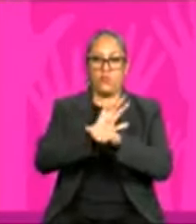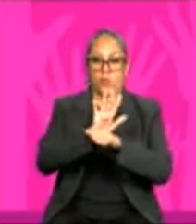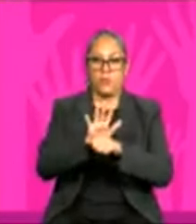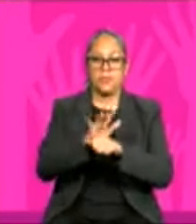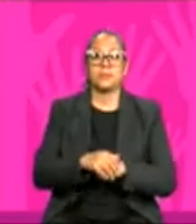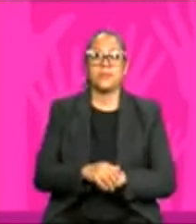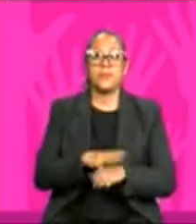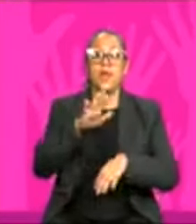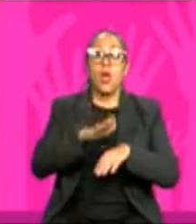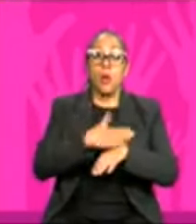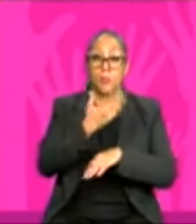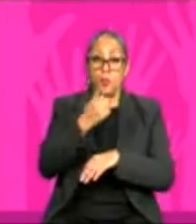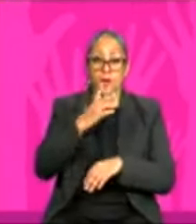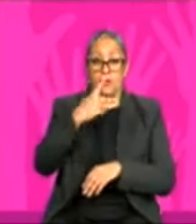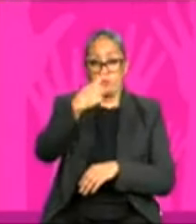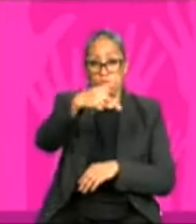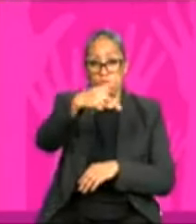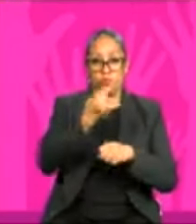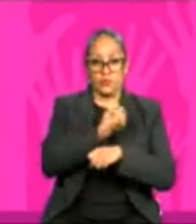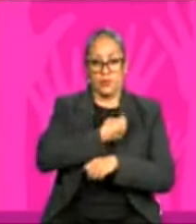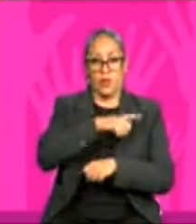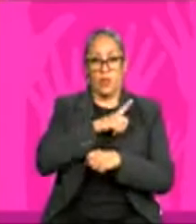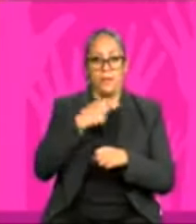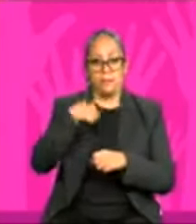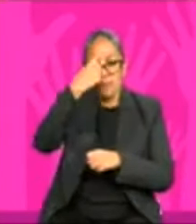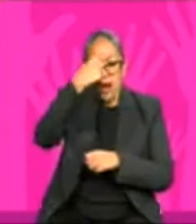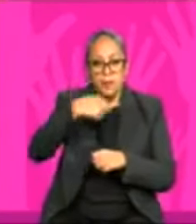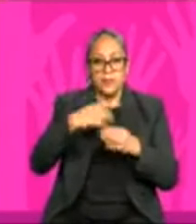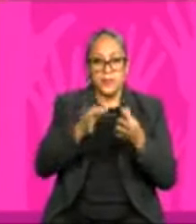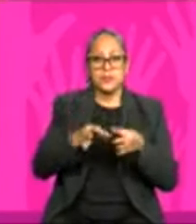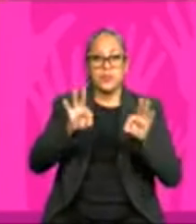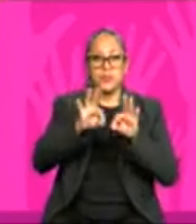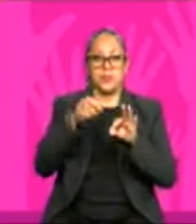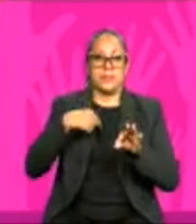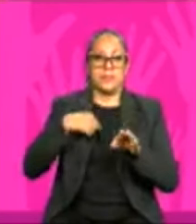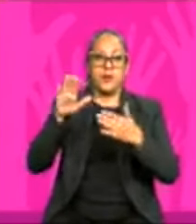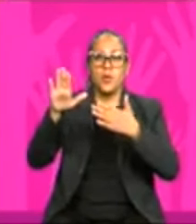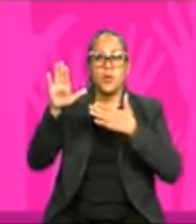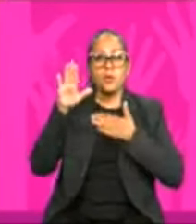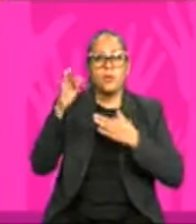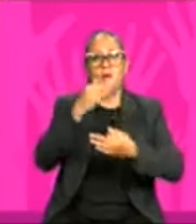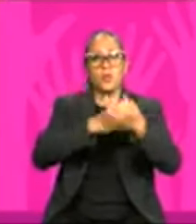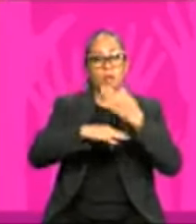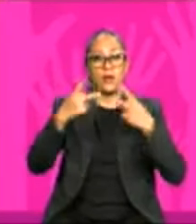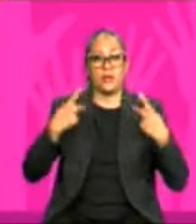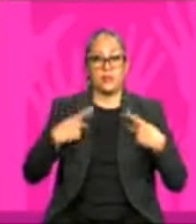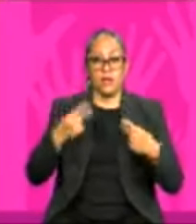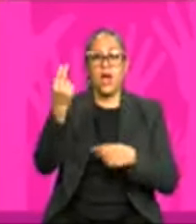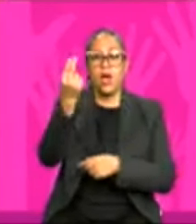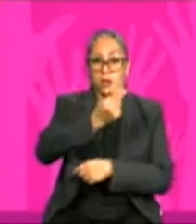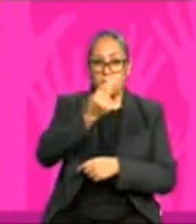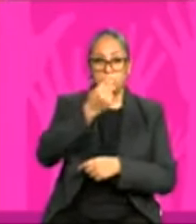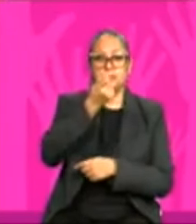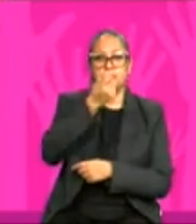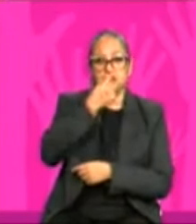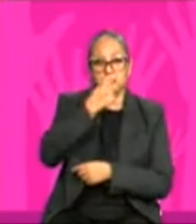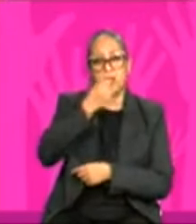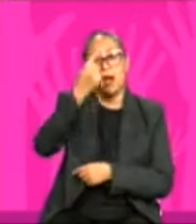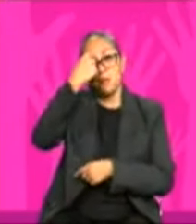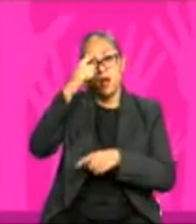Porque tu salud me importa, me comprometo a que todas y todos los morelenses que necesiten tratamientos para la hipertensión y